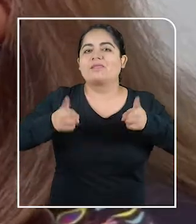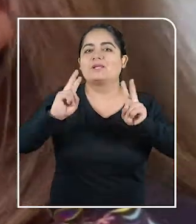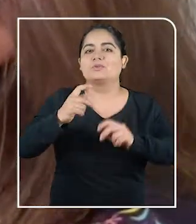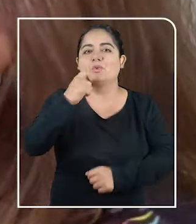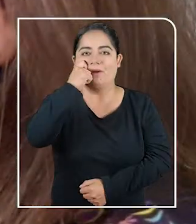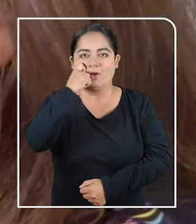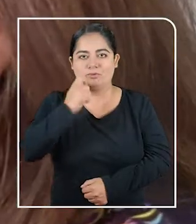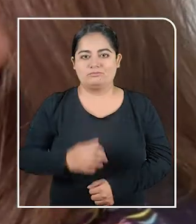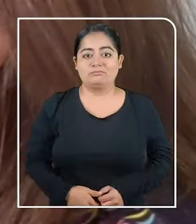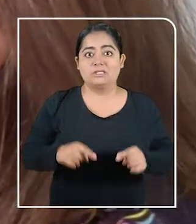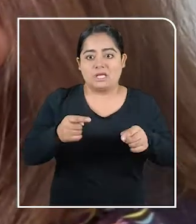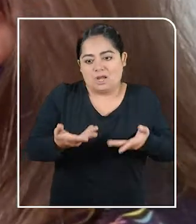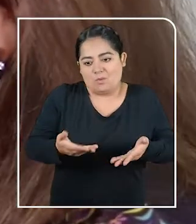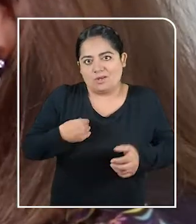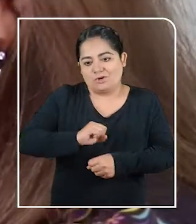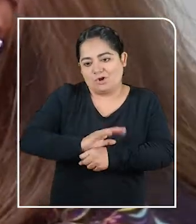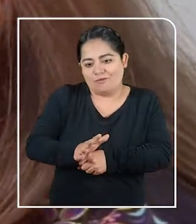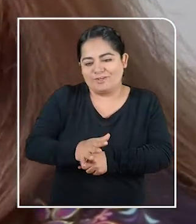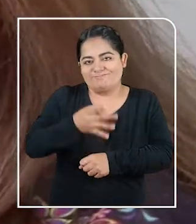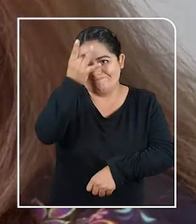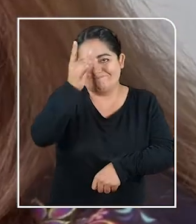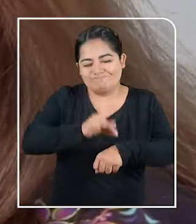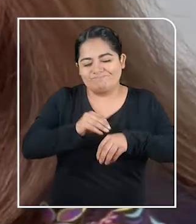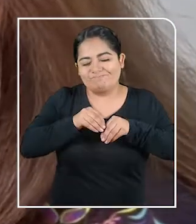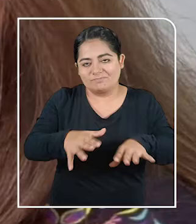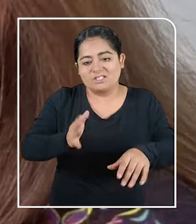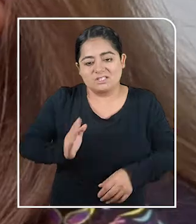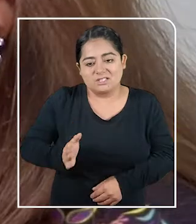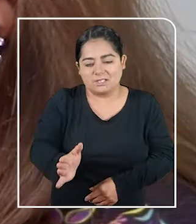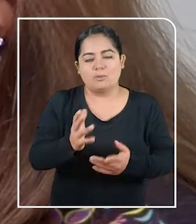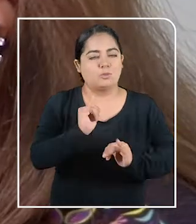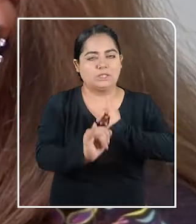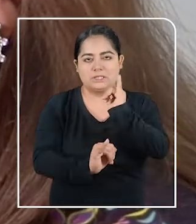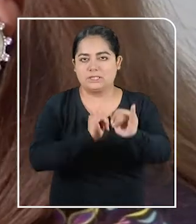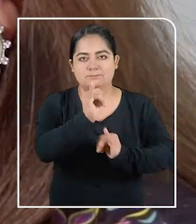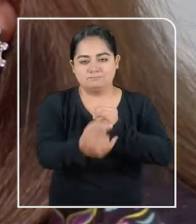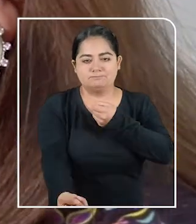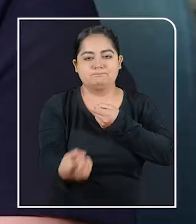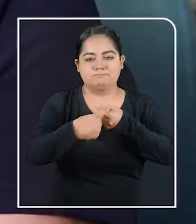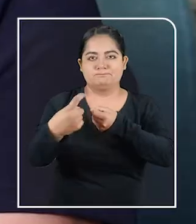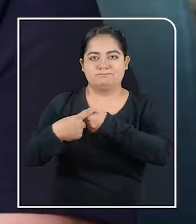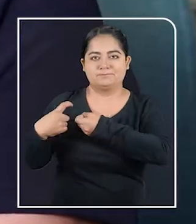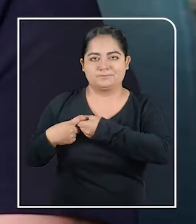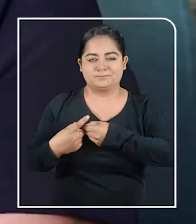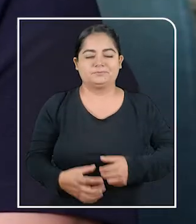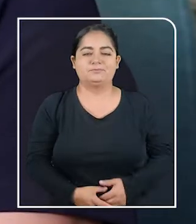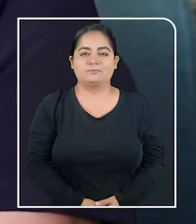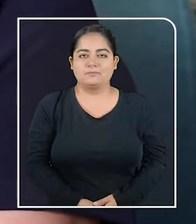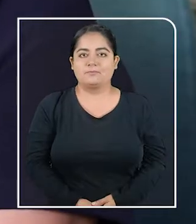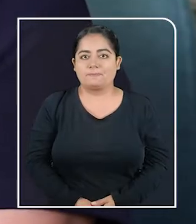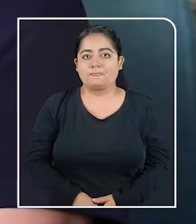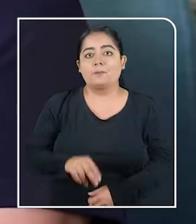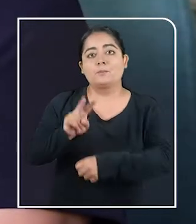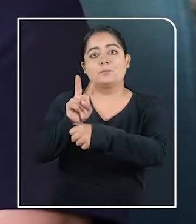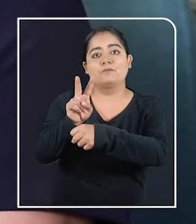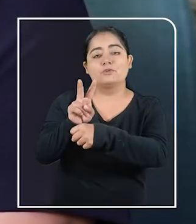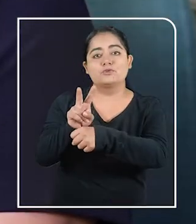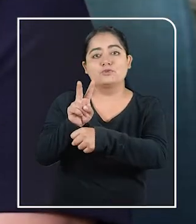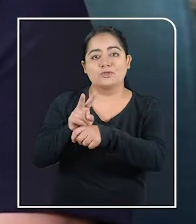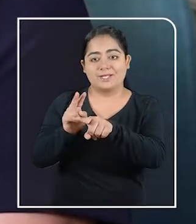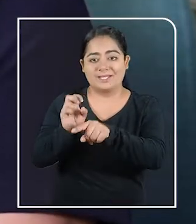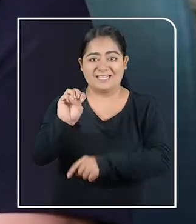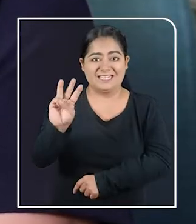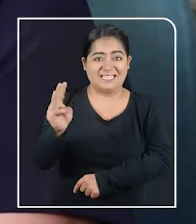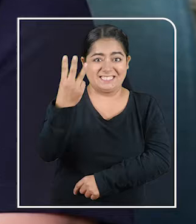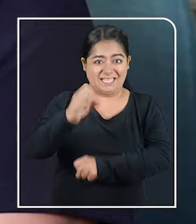humanos. Todavía estamos en pandemia y todavía estábamos conectados a través de online. Conversamos con la profesora de